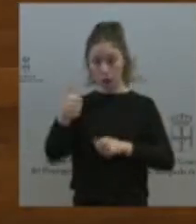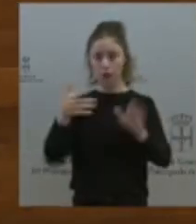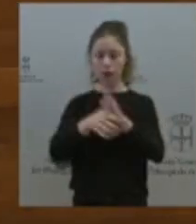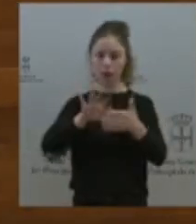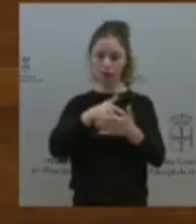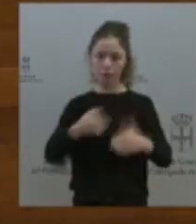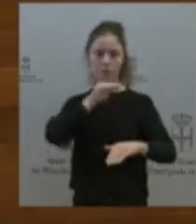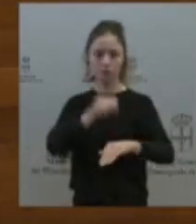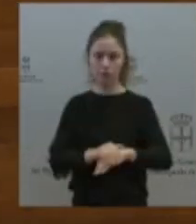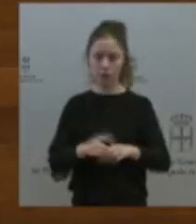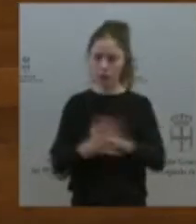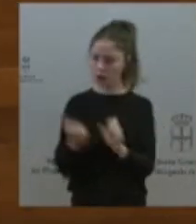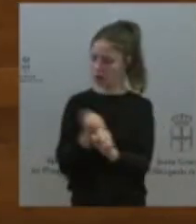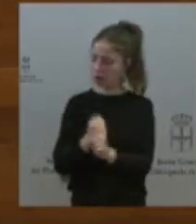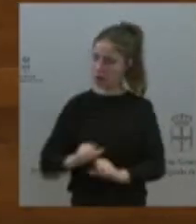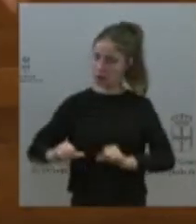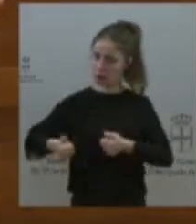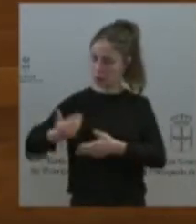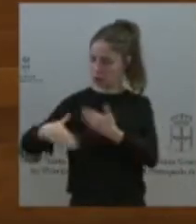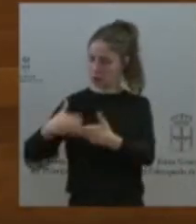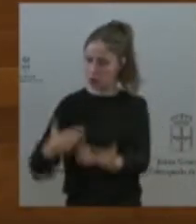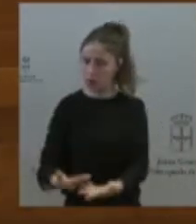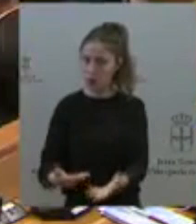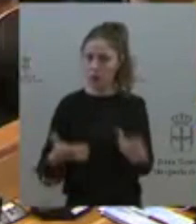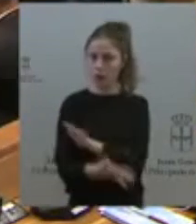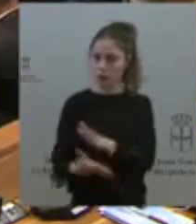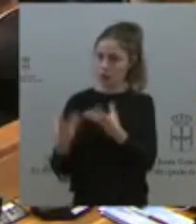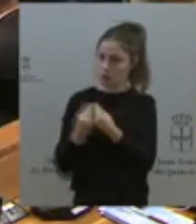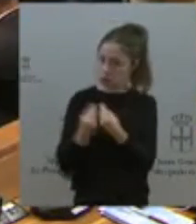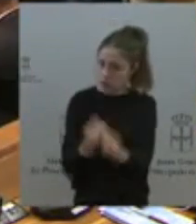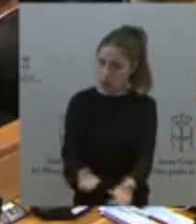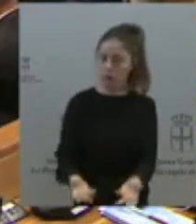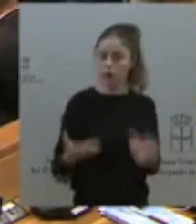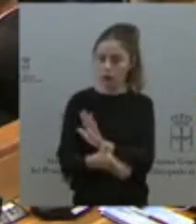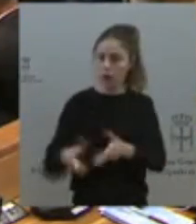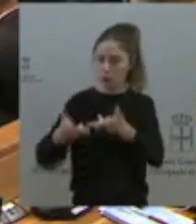avancemos, que nos pongamos manos a la obra y que eso permita de verdad Gracias, señor avanzar en Marirripa. este proceso de reforma estatutaria.